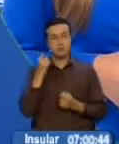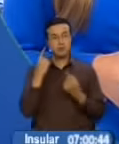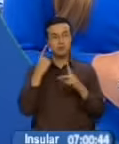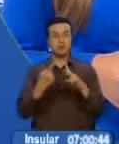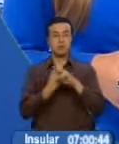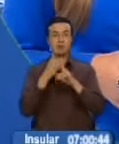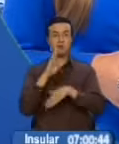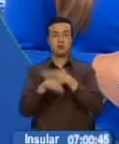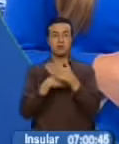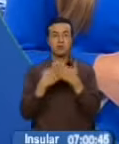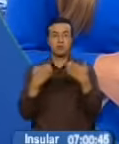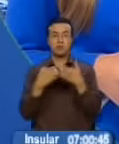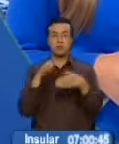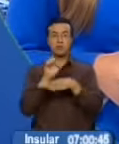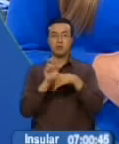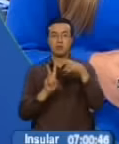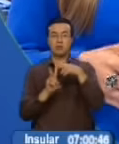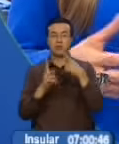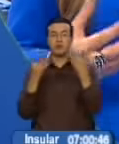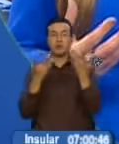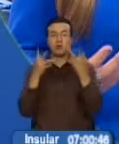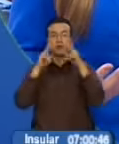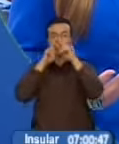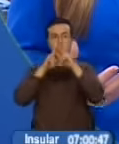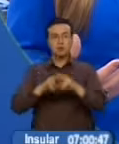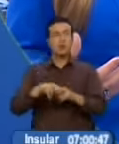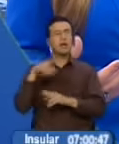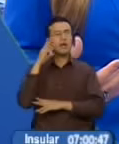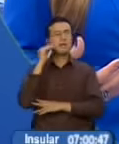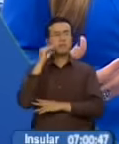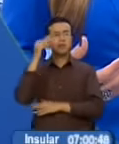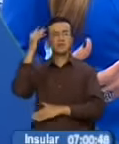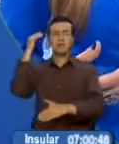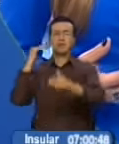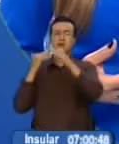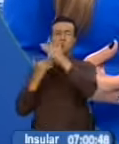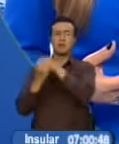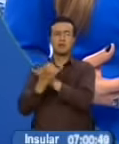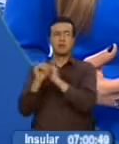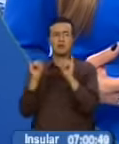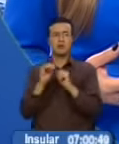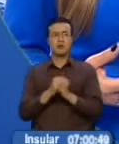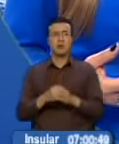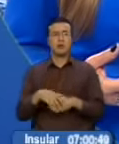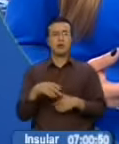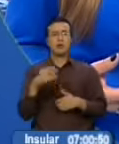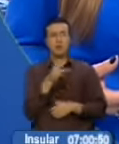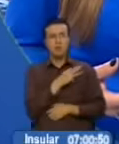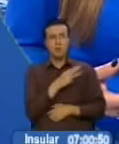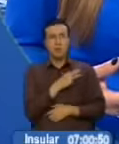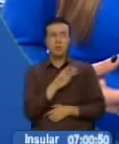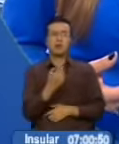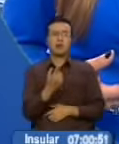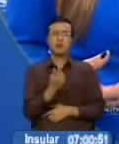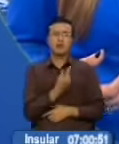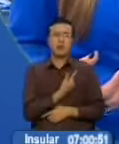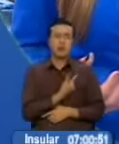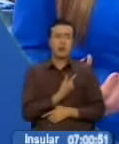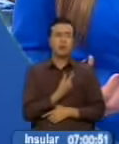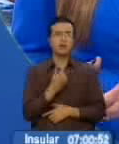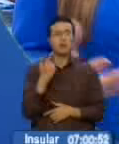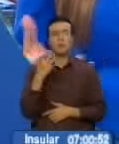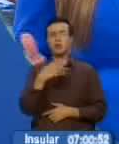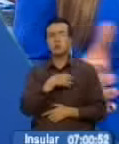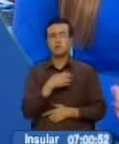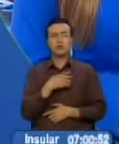todos los espectadores de Ecuador TV. Vamos a revisar un poco de la historia de Independiente del Valle. Porque no solo Emelec, no solo Liga Deportiva Universitaria,